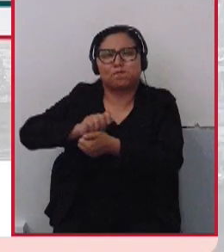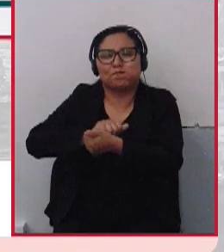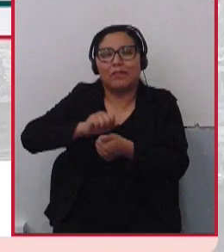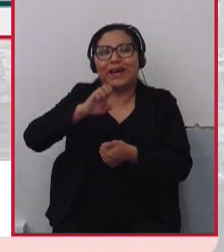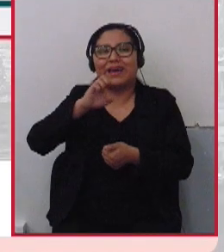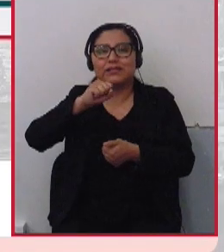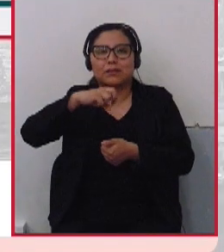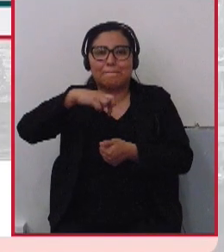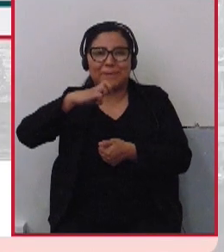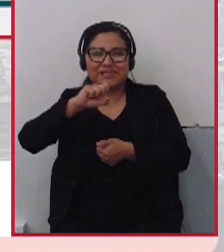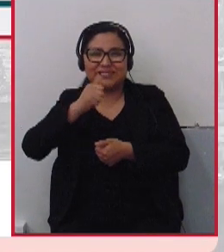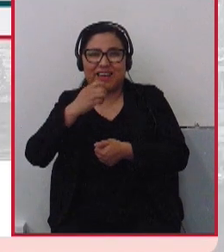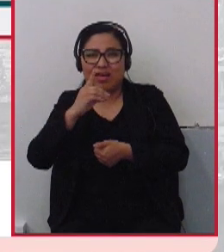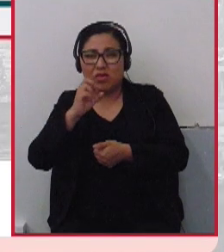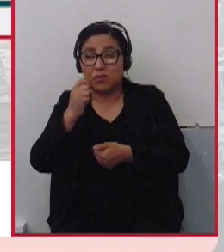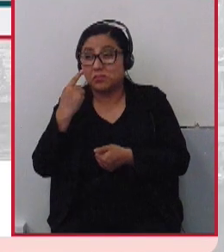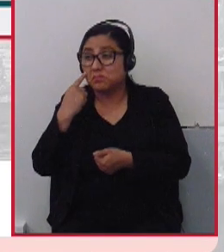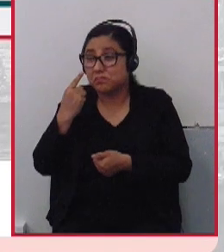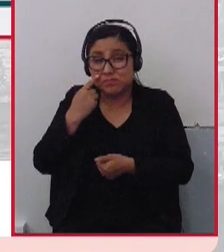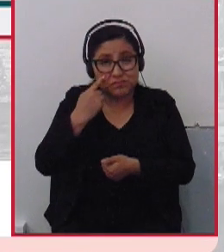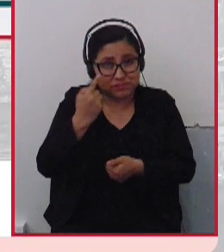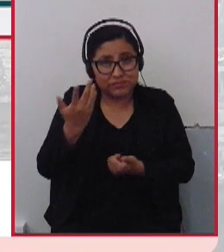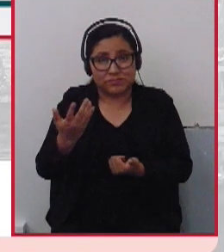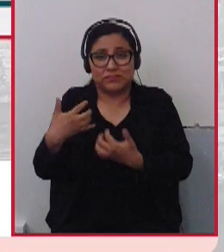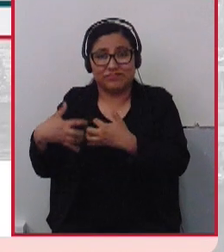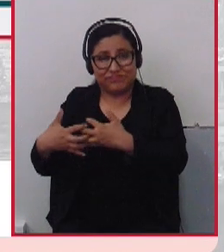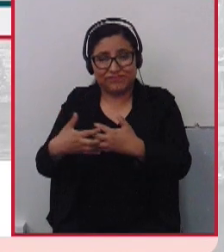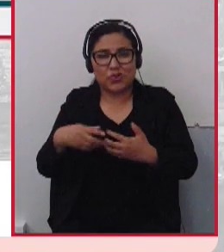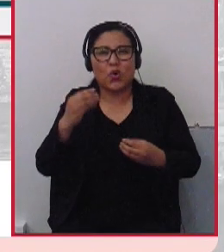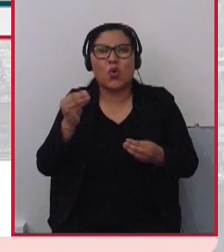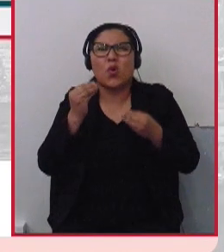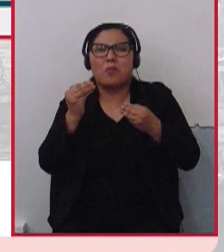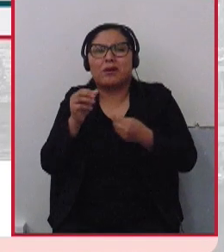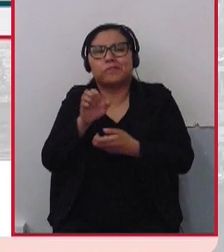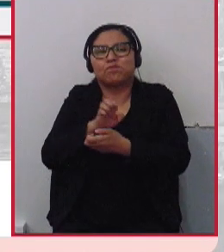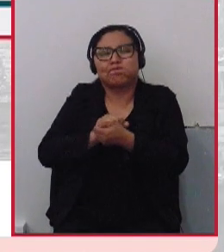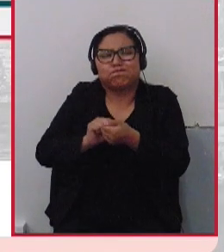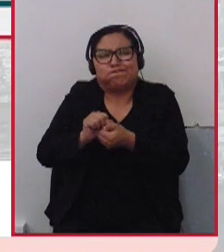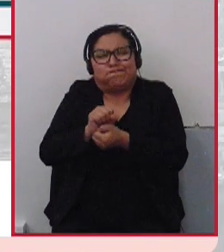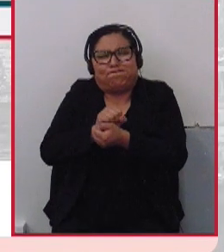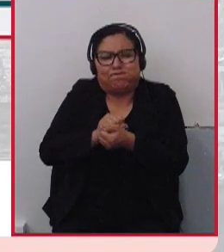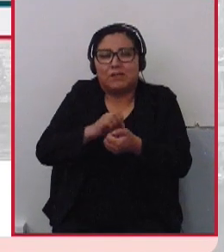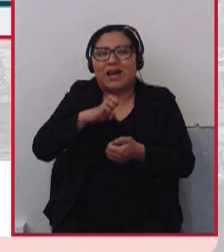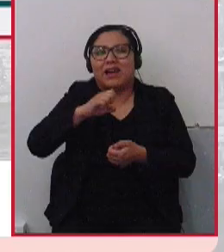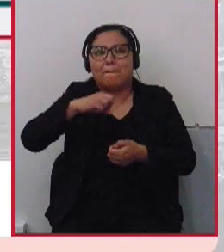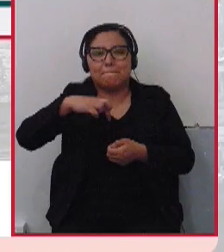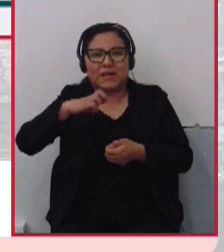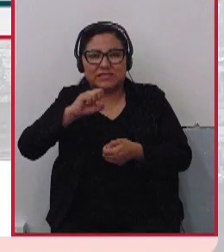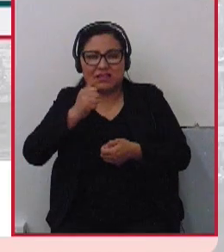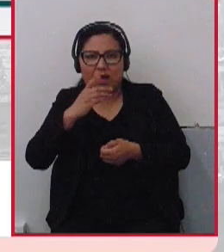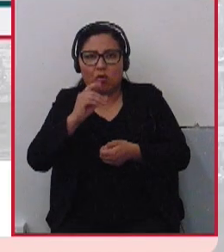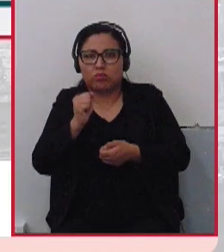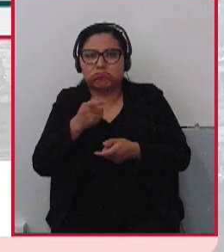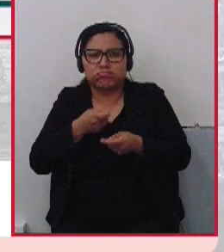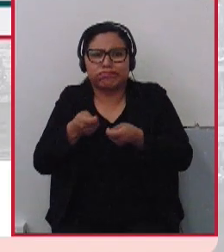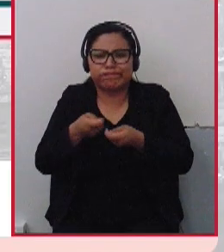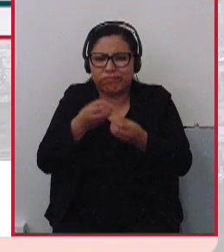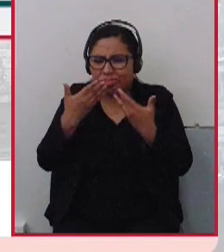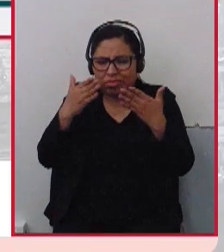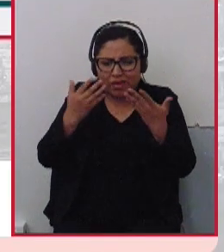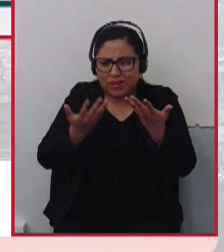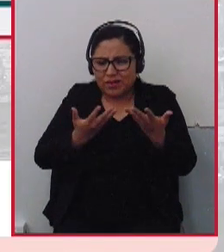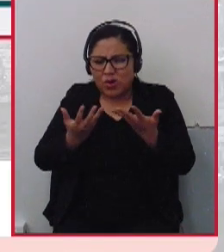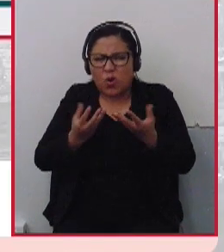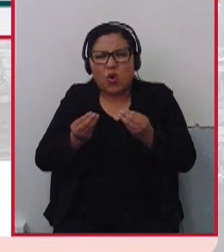imagínense, todos los que conozcamos en la industria, cómo operan los espesadores. Si no tienes un buen control en las